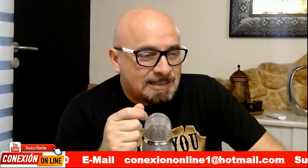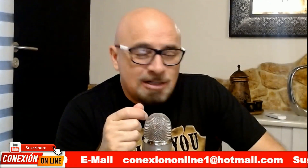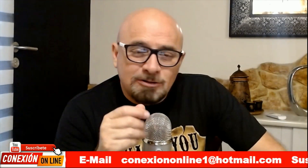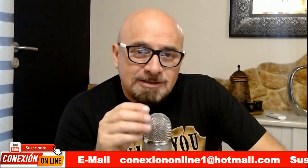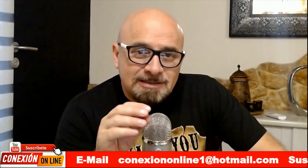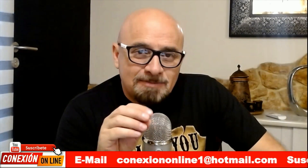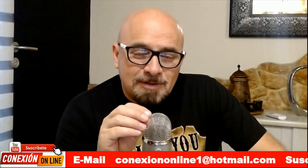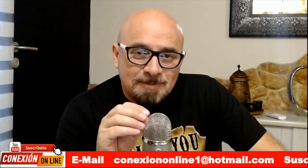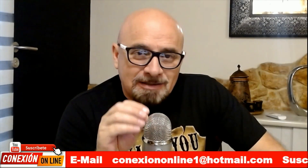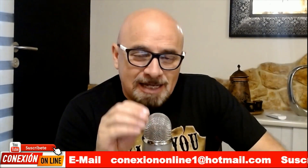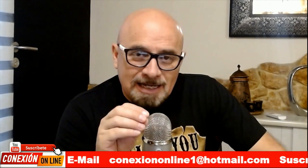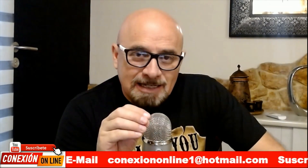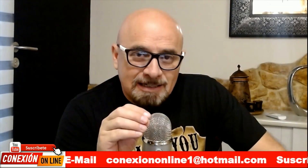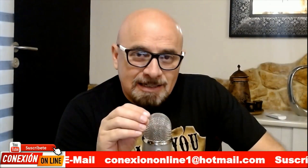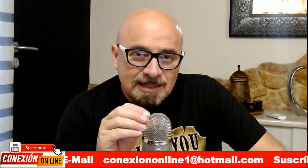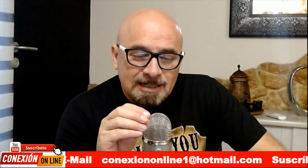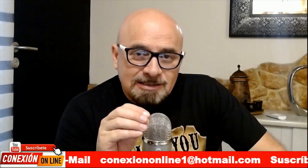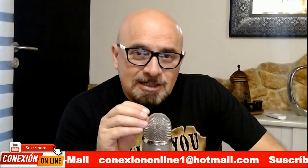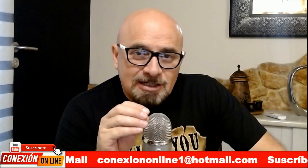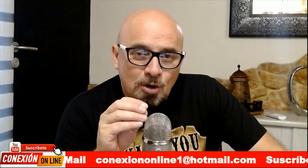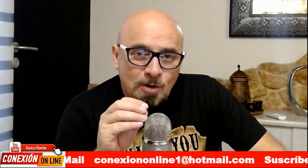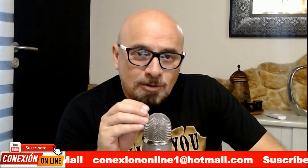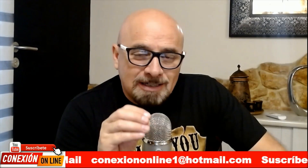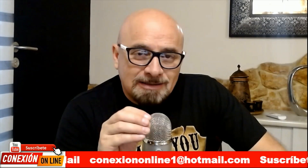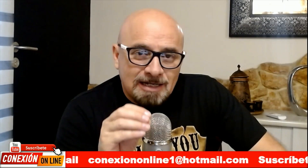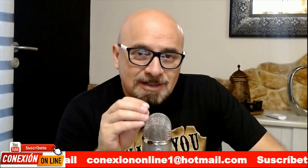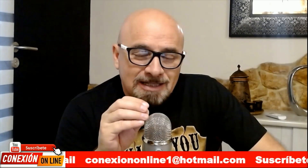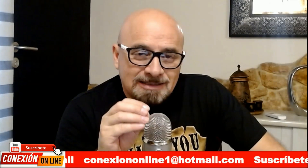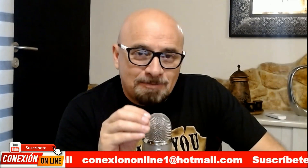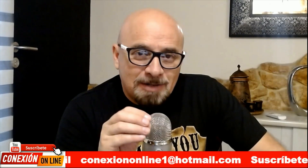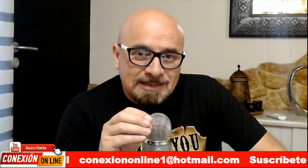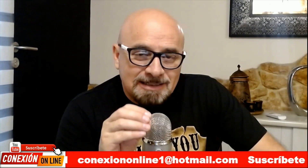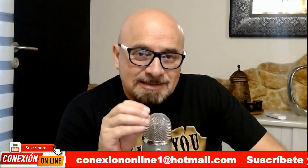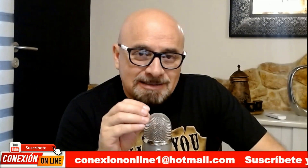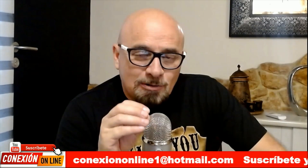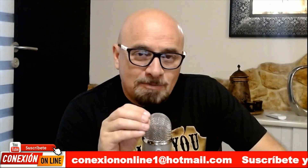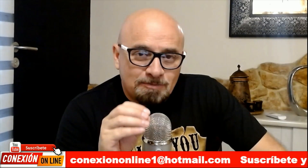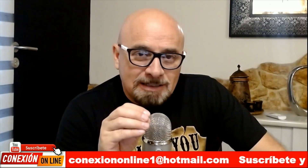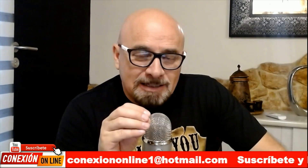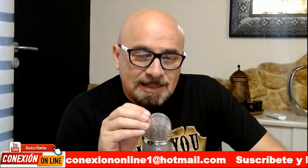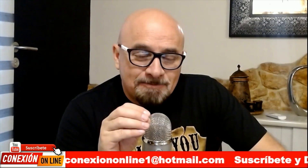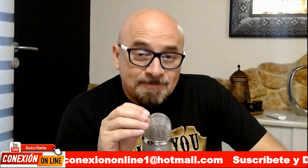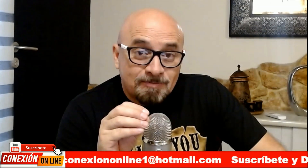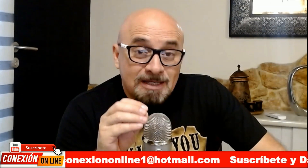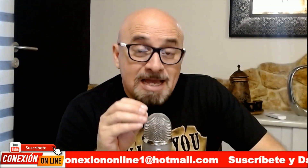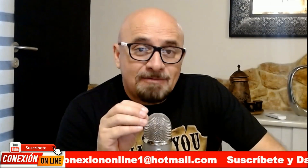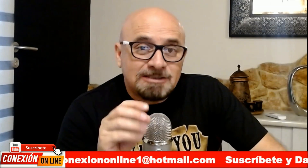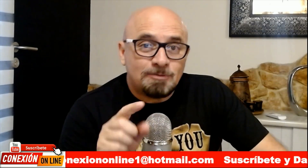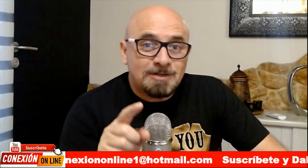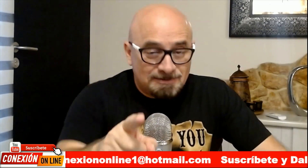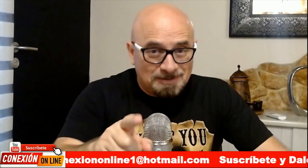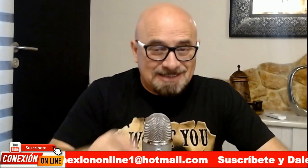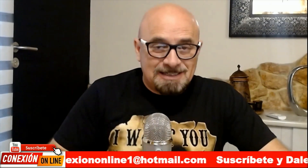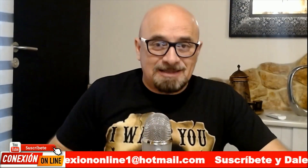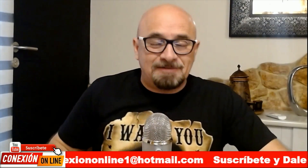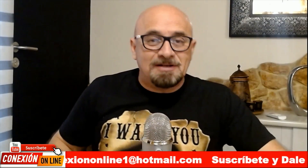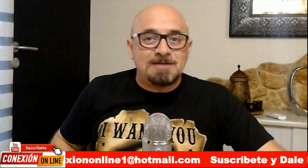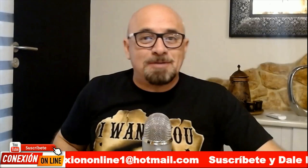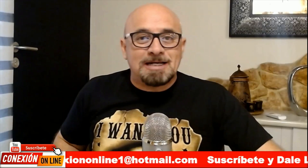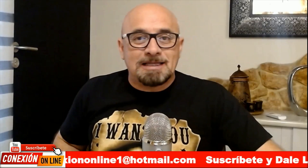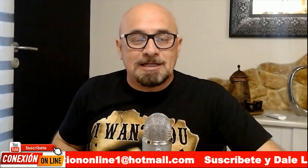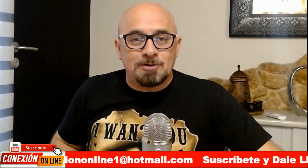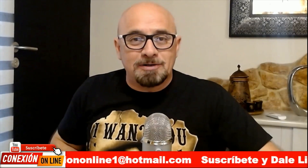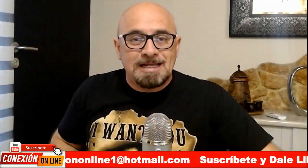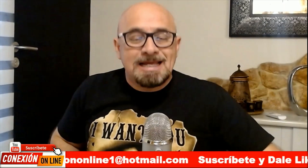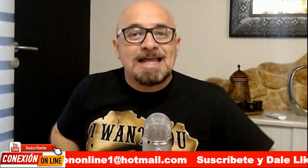Electricidad. Y no simplemente ahí, sino cómo trataron de desaparecer esta compañía. Y habla sobre el expresidente